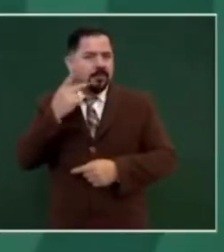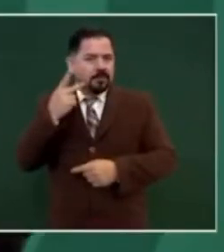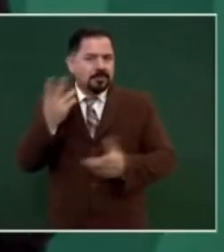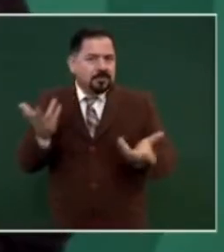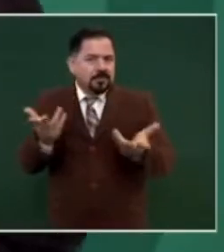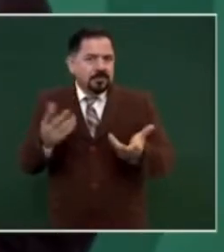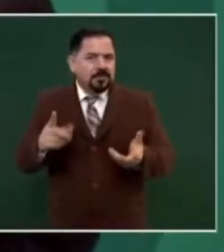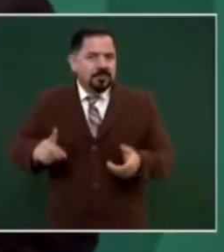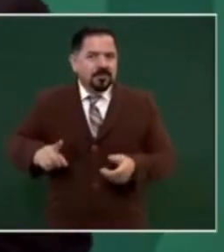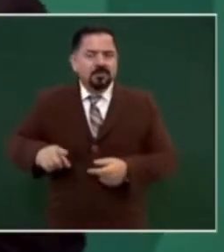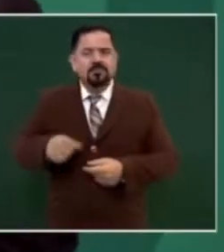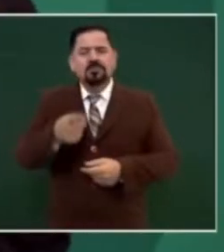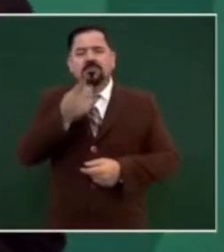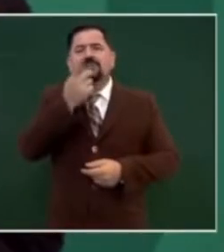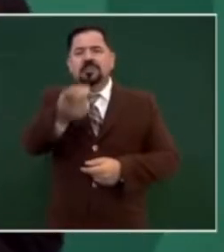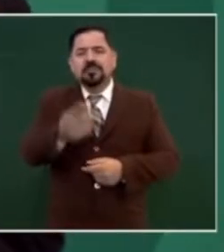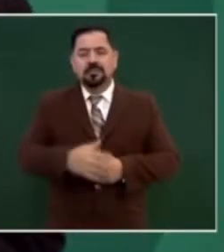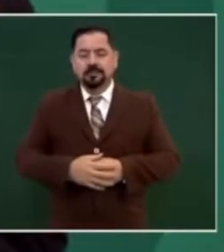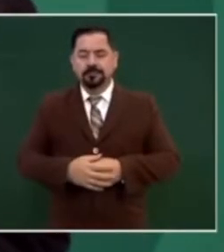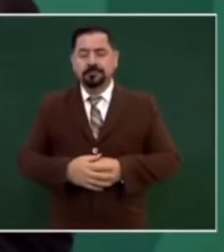nos tenga confianza